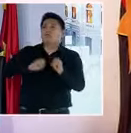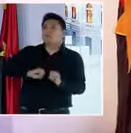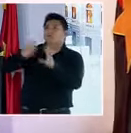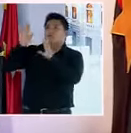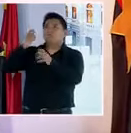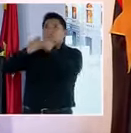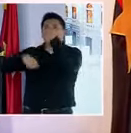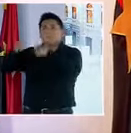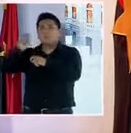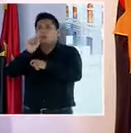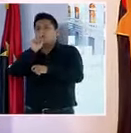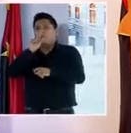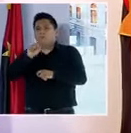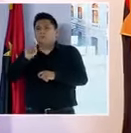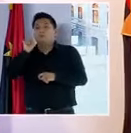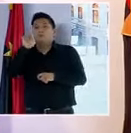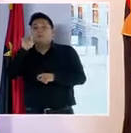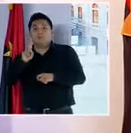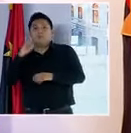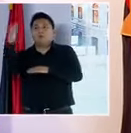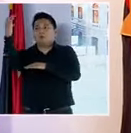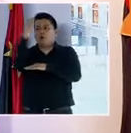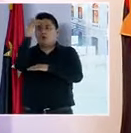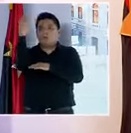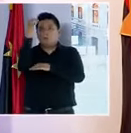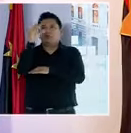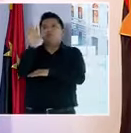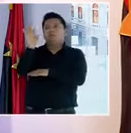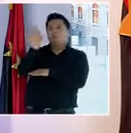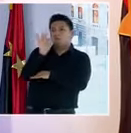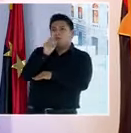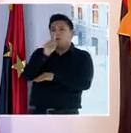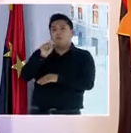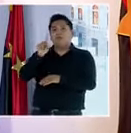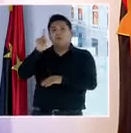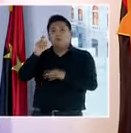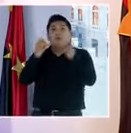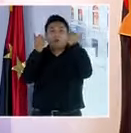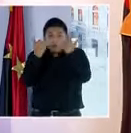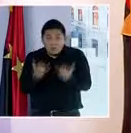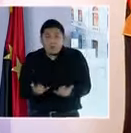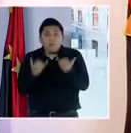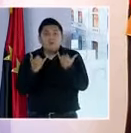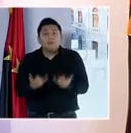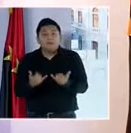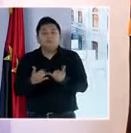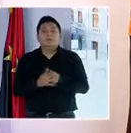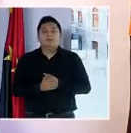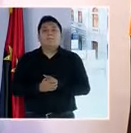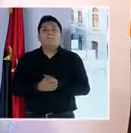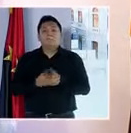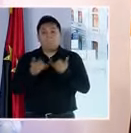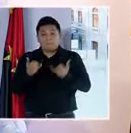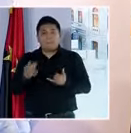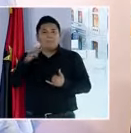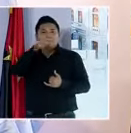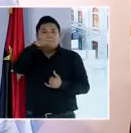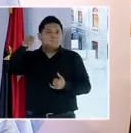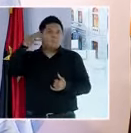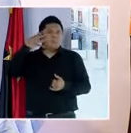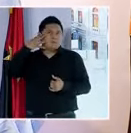el 1.6% de las exportaciones de Colombia. Hoy somos el departamento